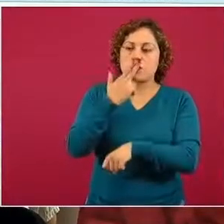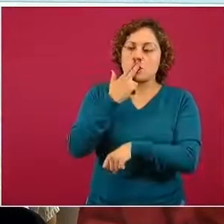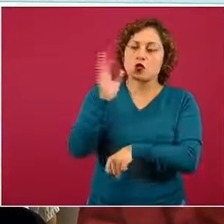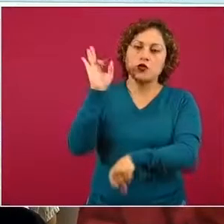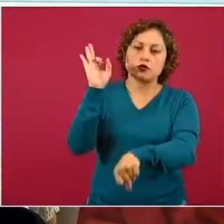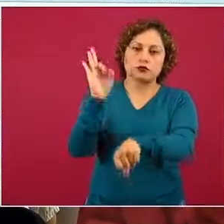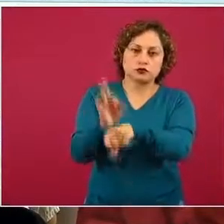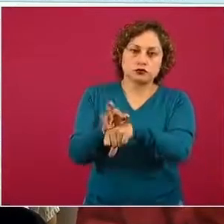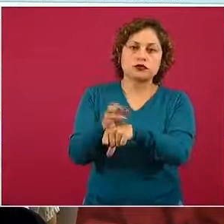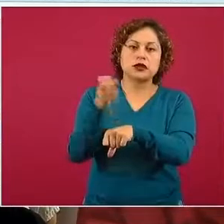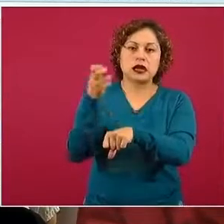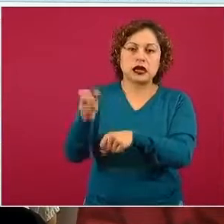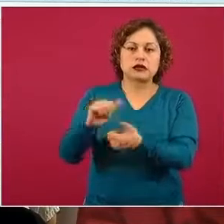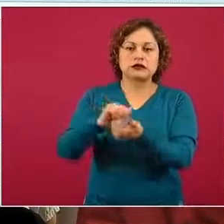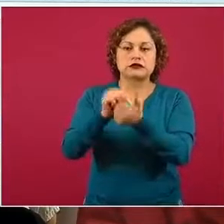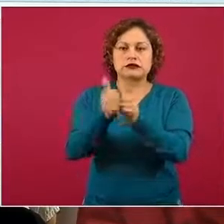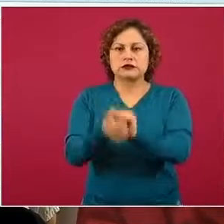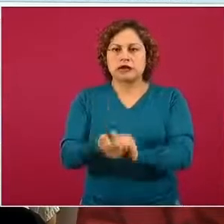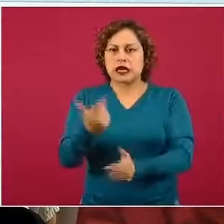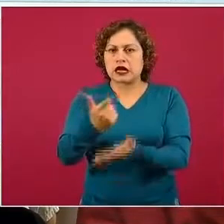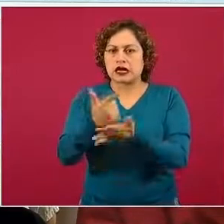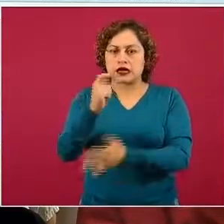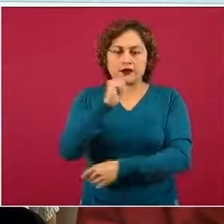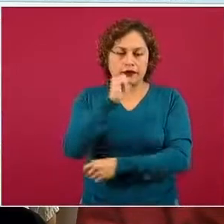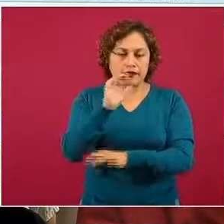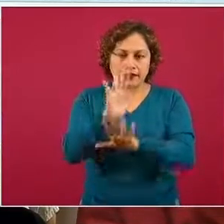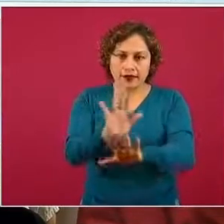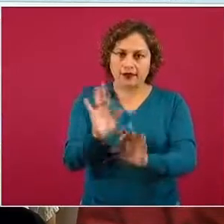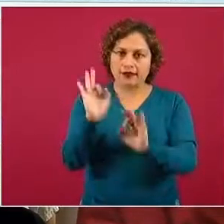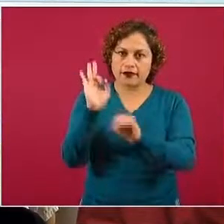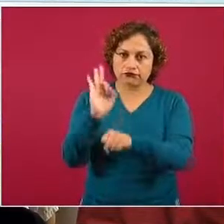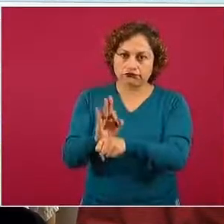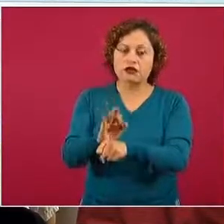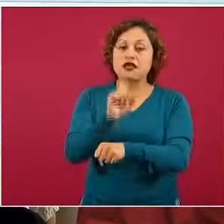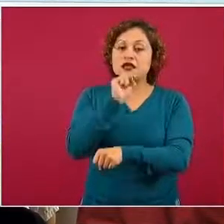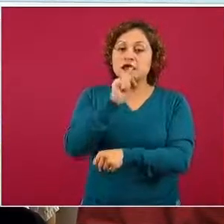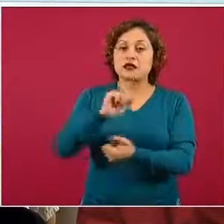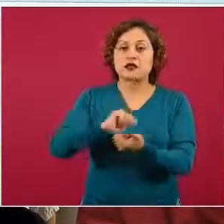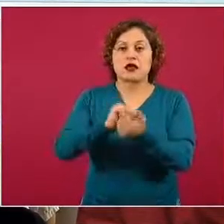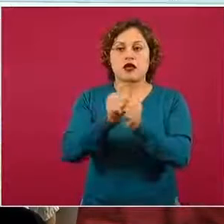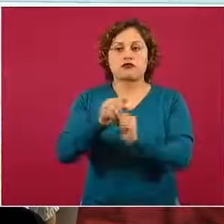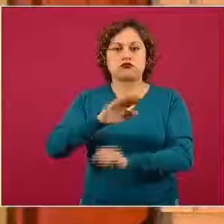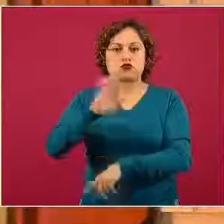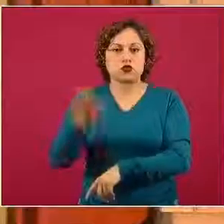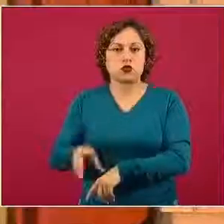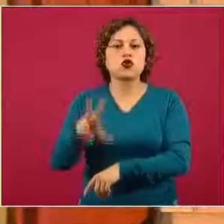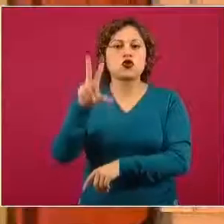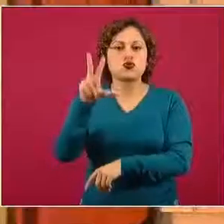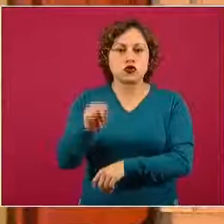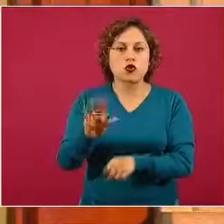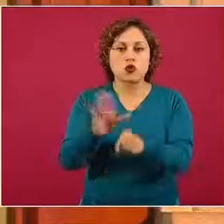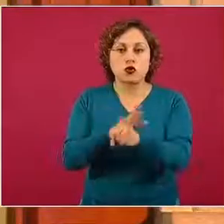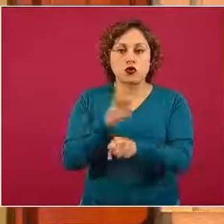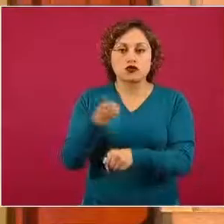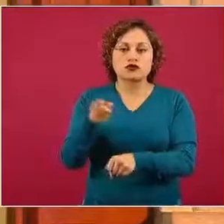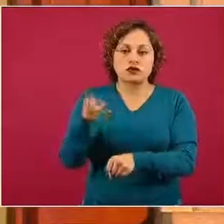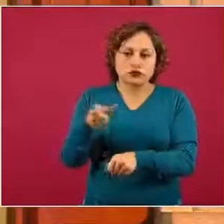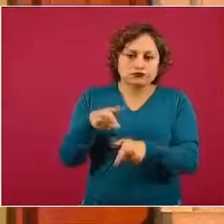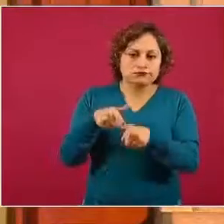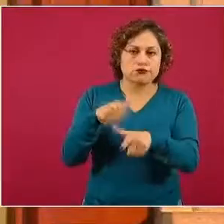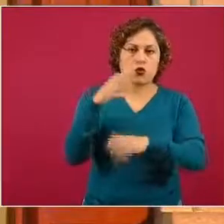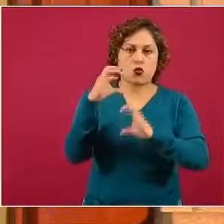y fallecimiento para ellas, y seguirse cuidando y protegiendo para no contagiarse de SARS-CoV-2 y